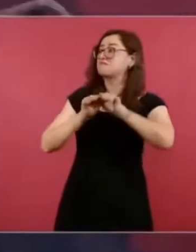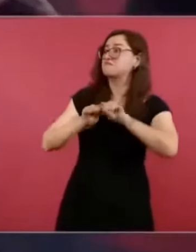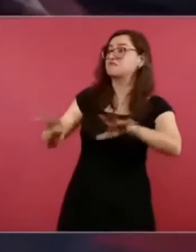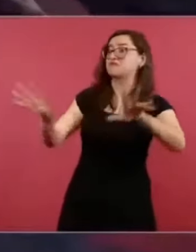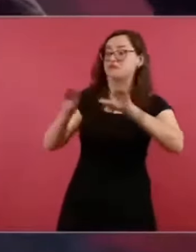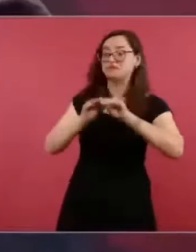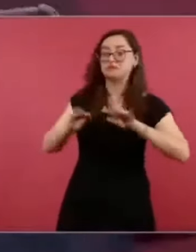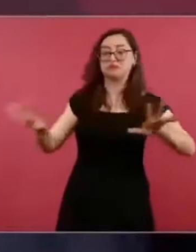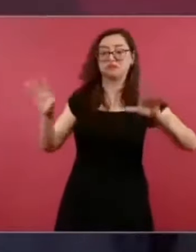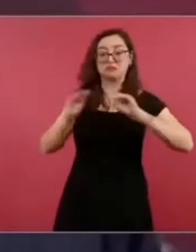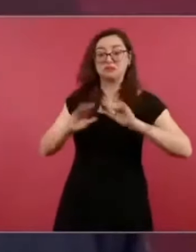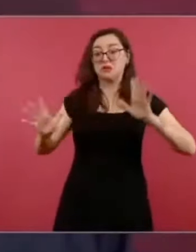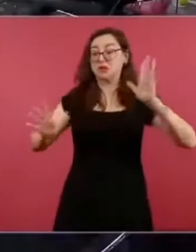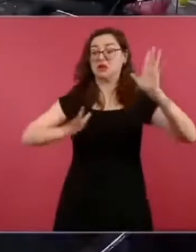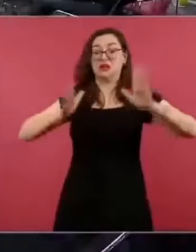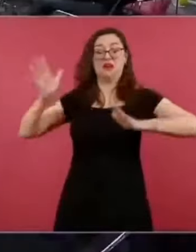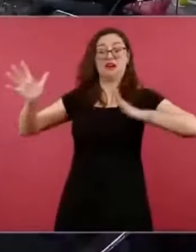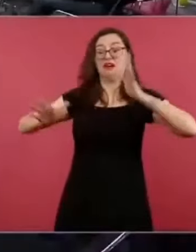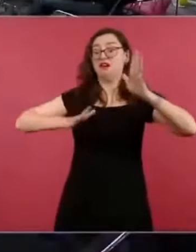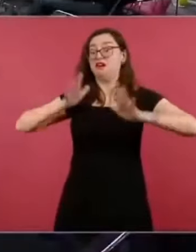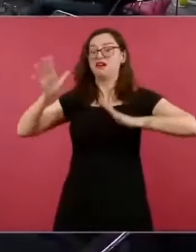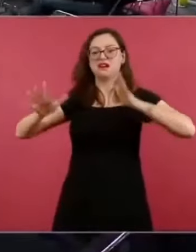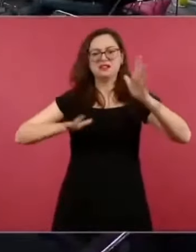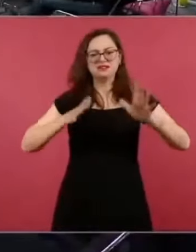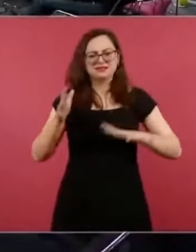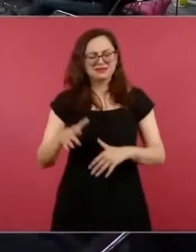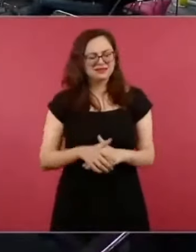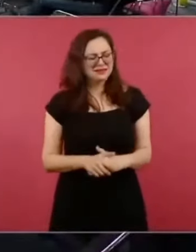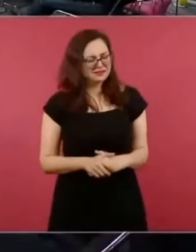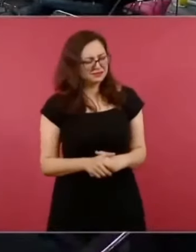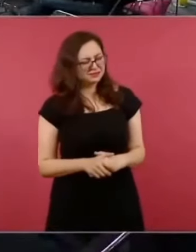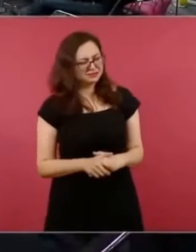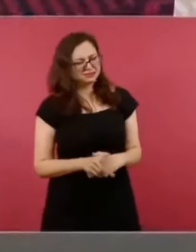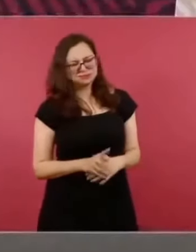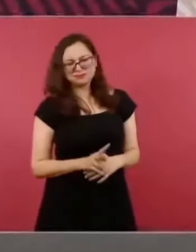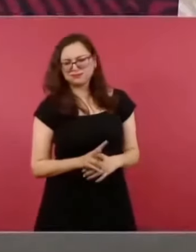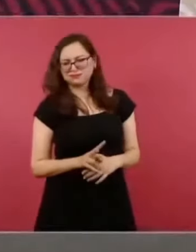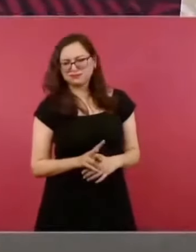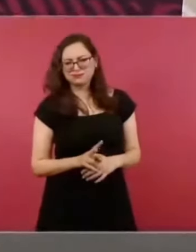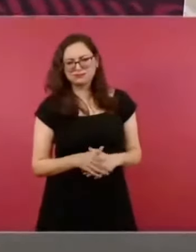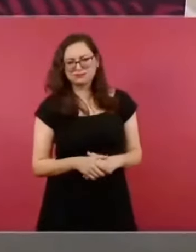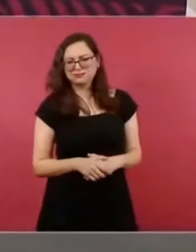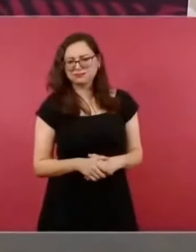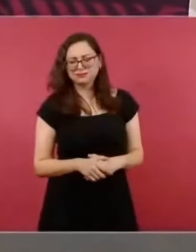pura nota roja, el alarma,